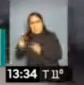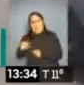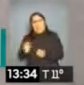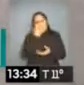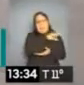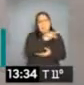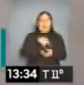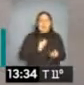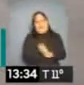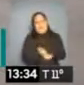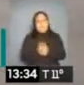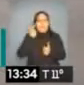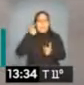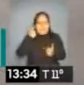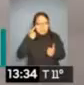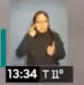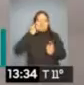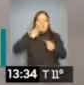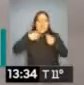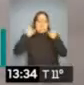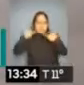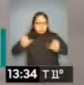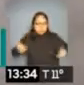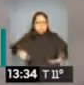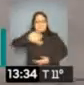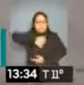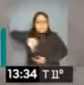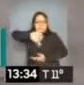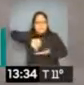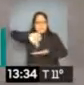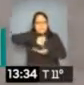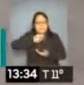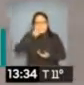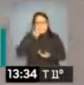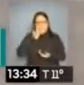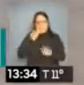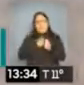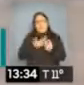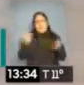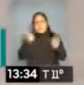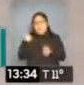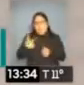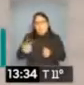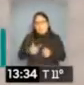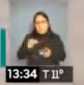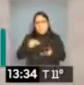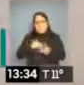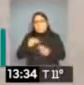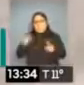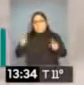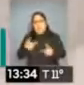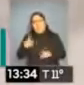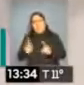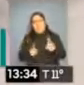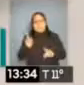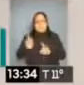papel higiénico, arroz, fideo, aceite, toda una gran cantidad de productos que se ha ampliado comercialmente. Antes la